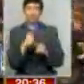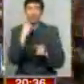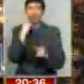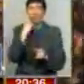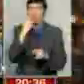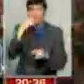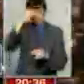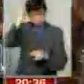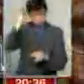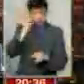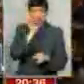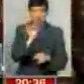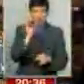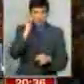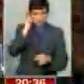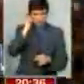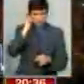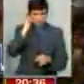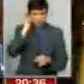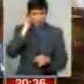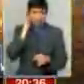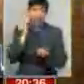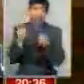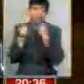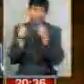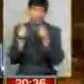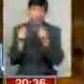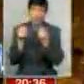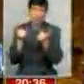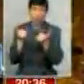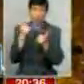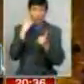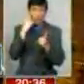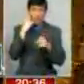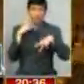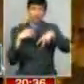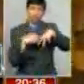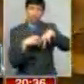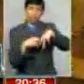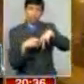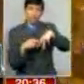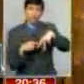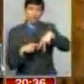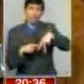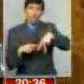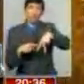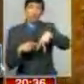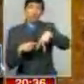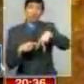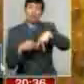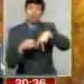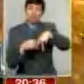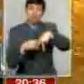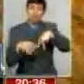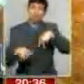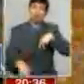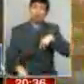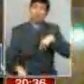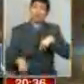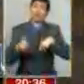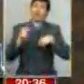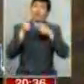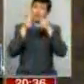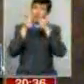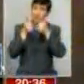Arturo fue muy bueno porque su rodilla no está bien. Pudo sumar